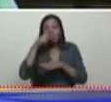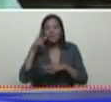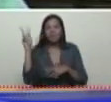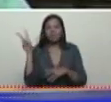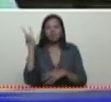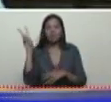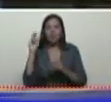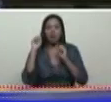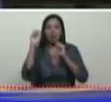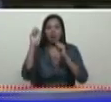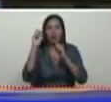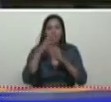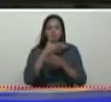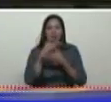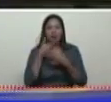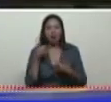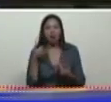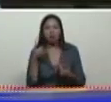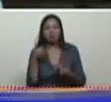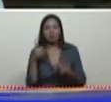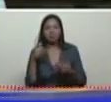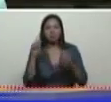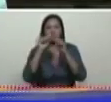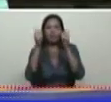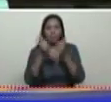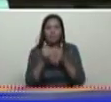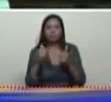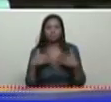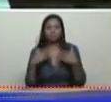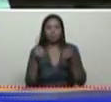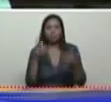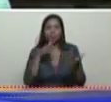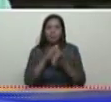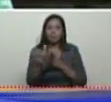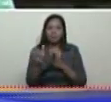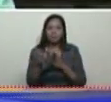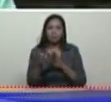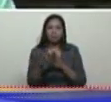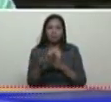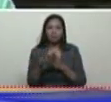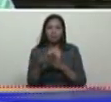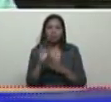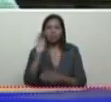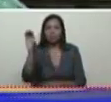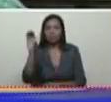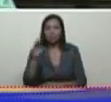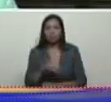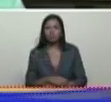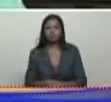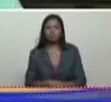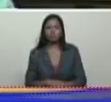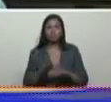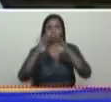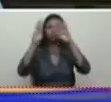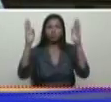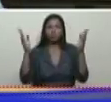lograr el mejor sistema de salud público, gratuito y de calidad del país, del